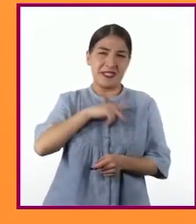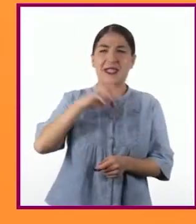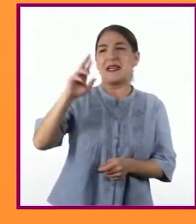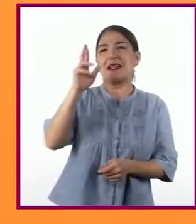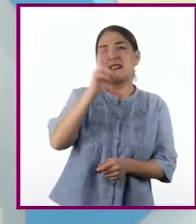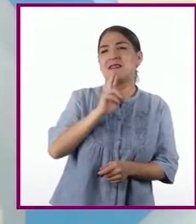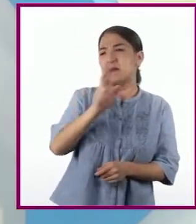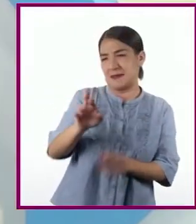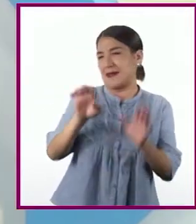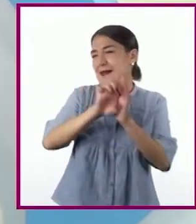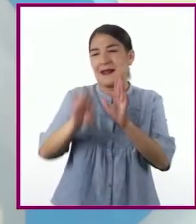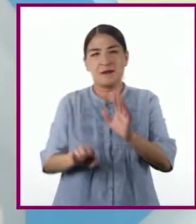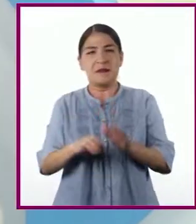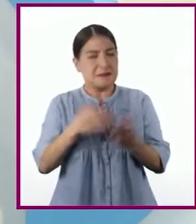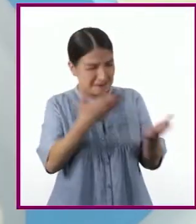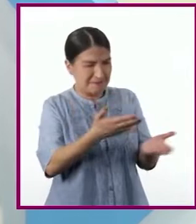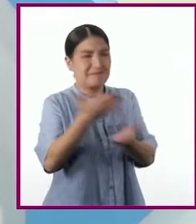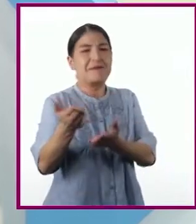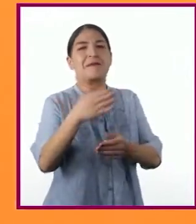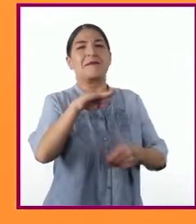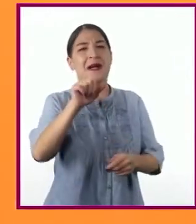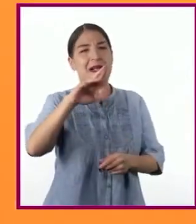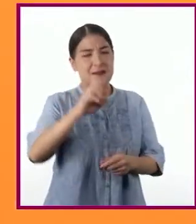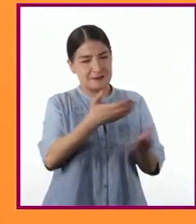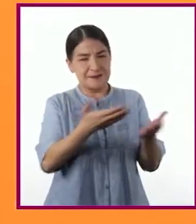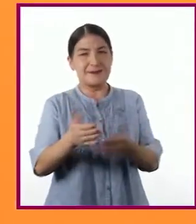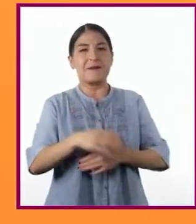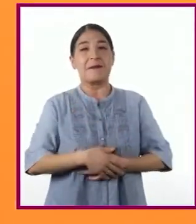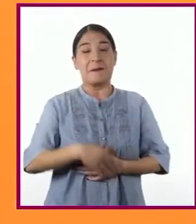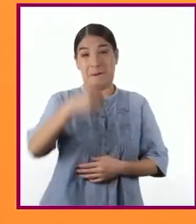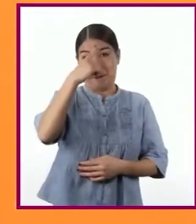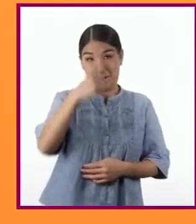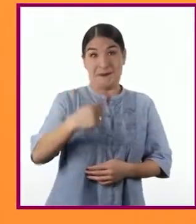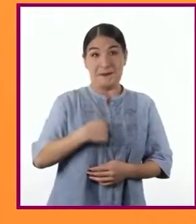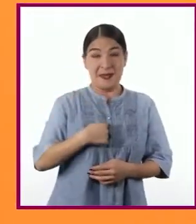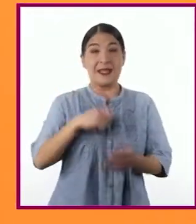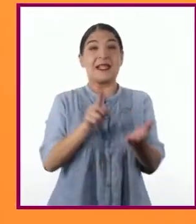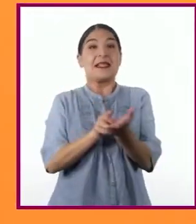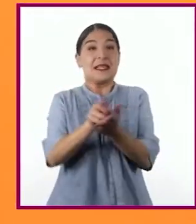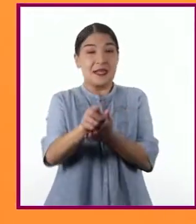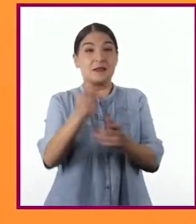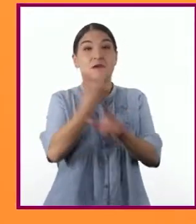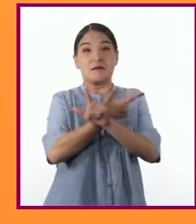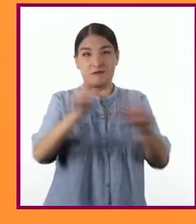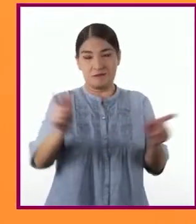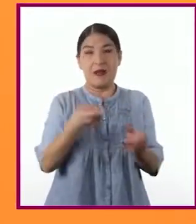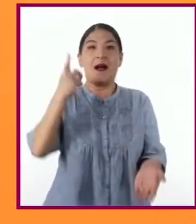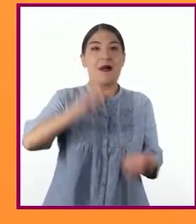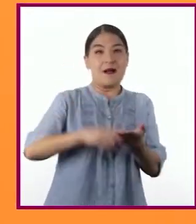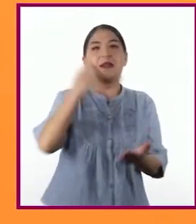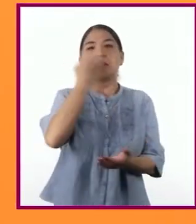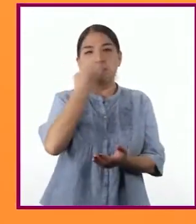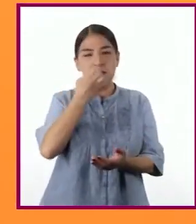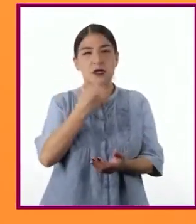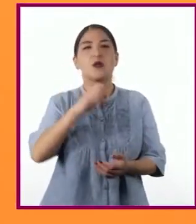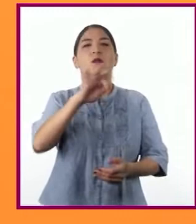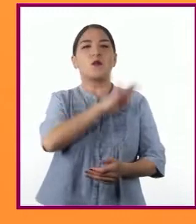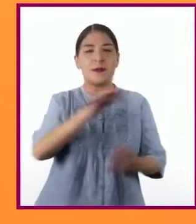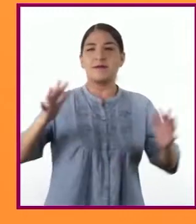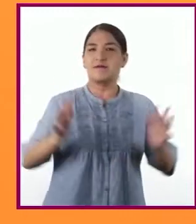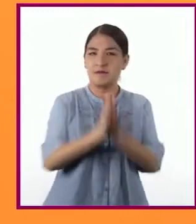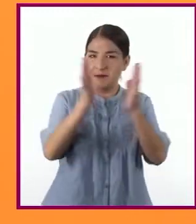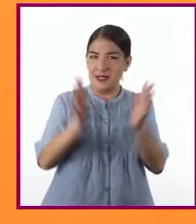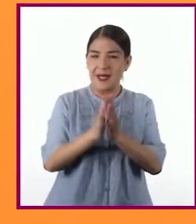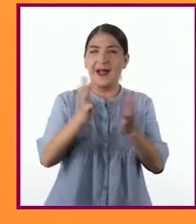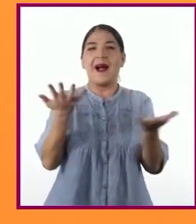a modo de ejemplo. Adelante, Mario. Para mí, el derecho a la libertad en la escuela es que pueda participar